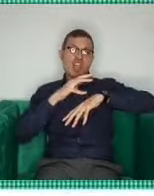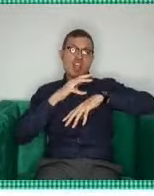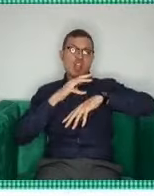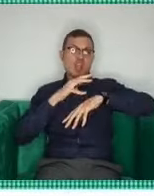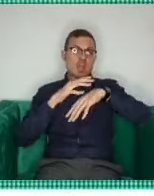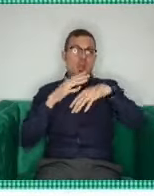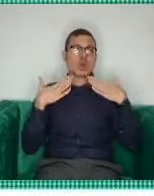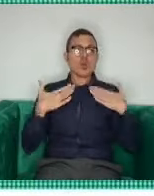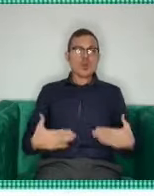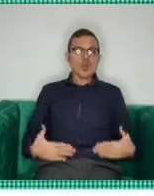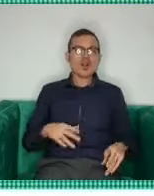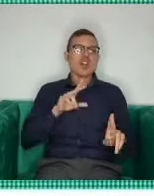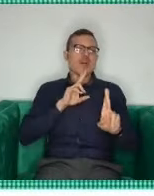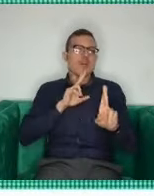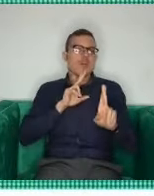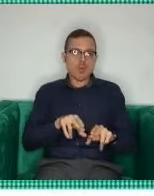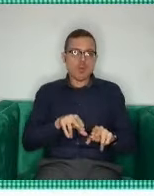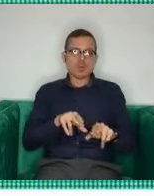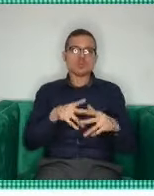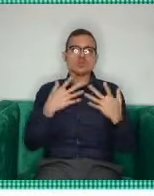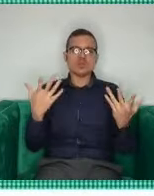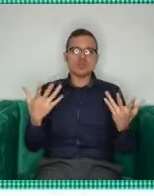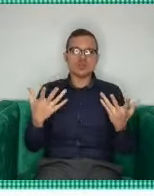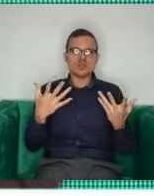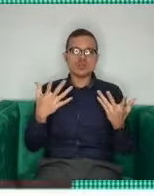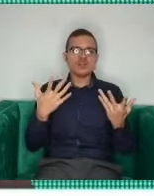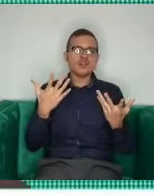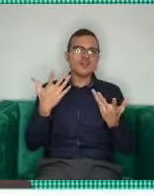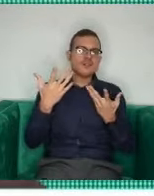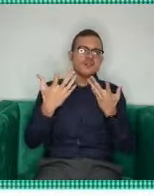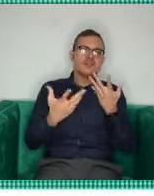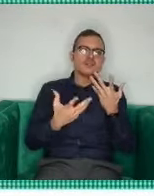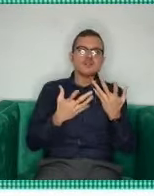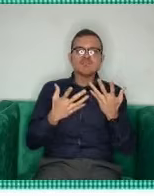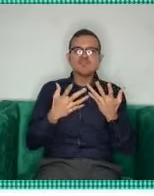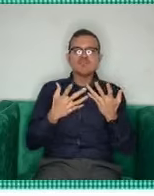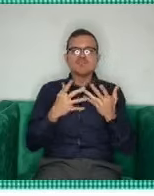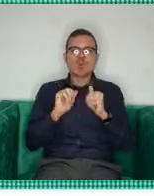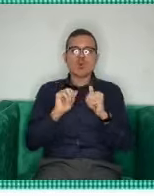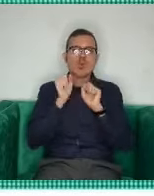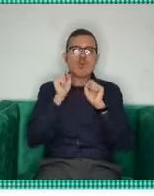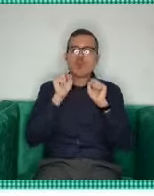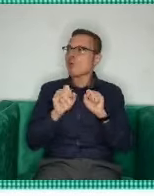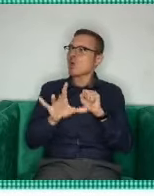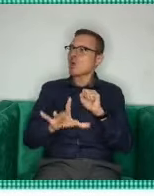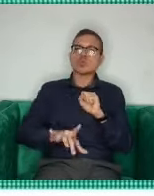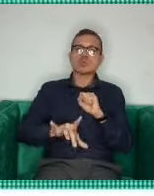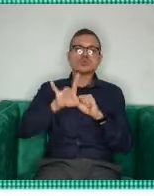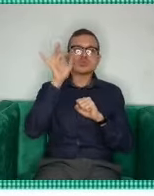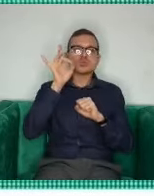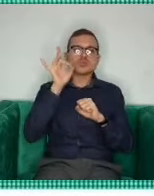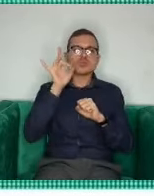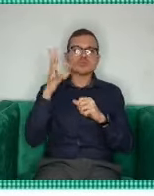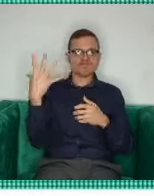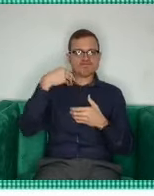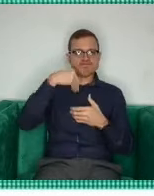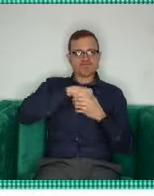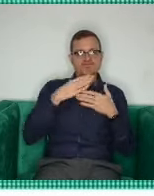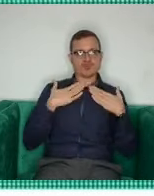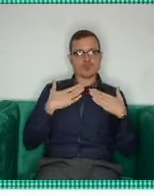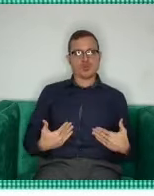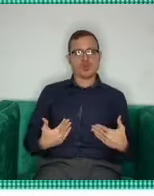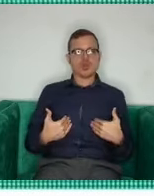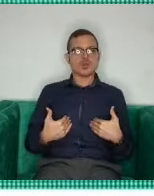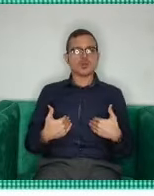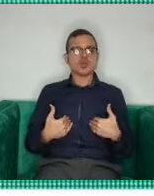a algo que él detecta que no es parte del cuerpo. La inflamación puede ocurrir